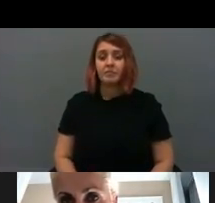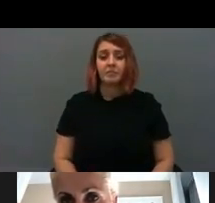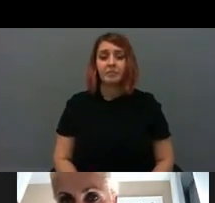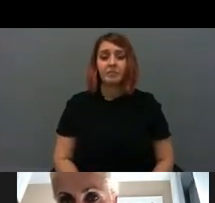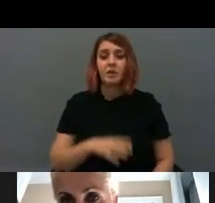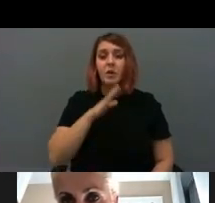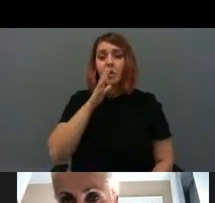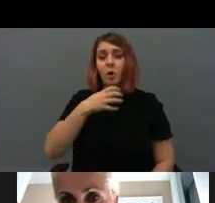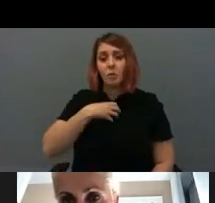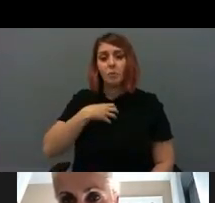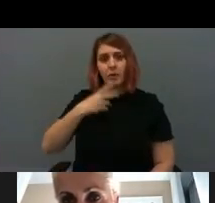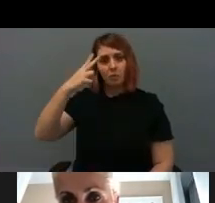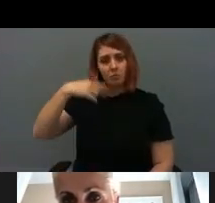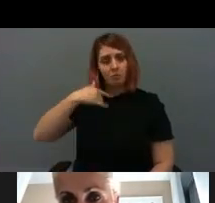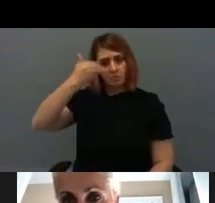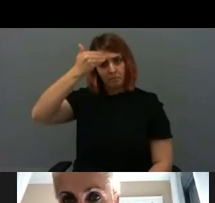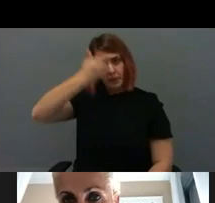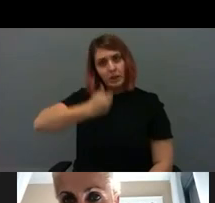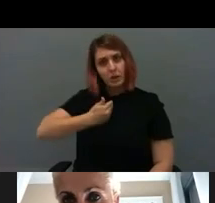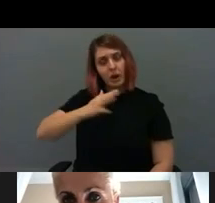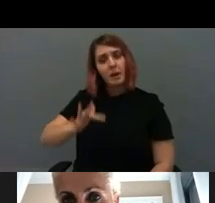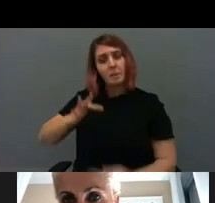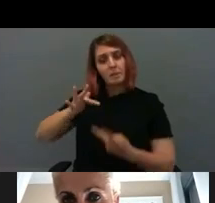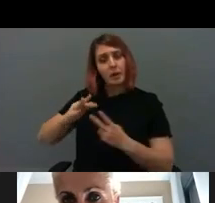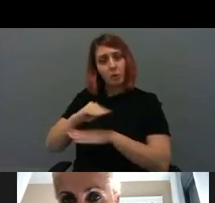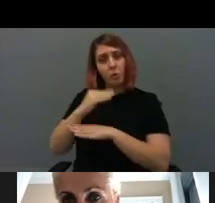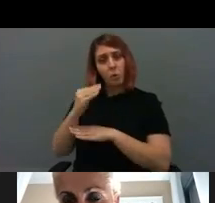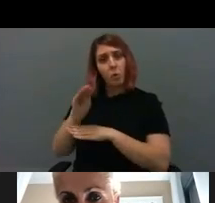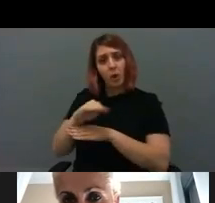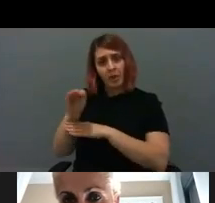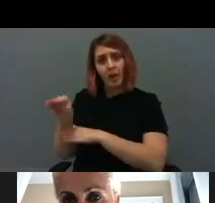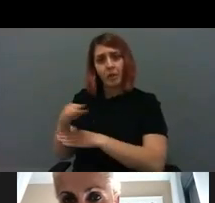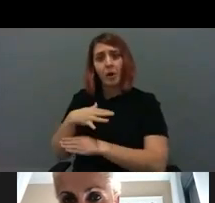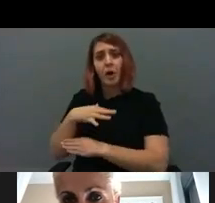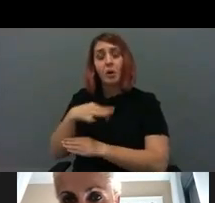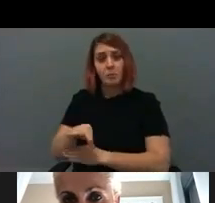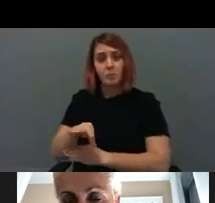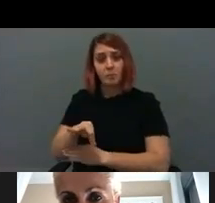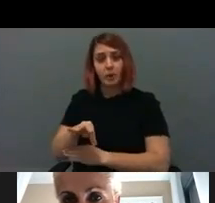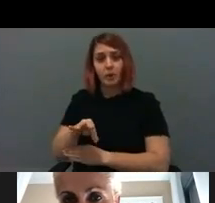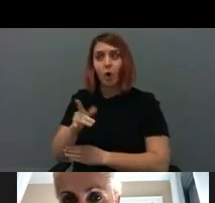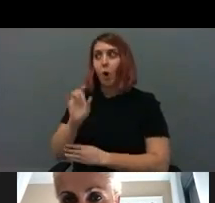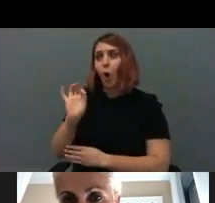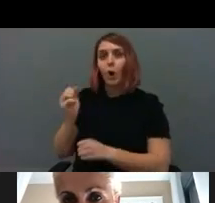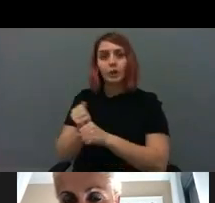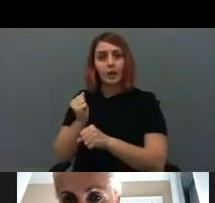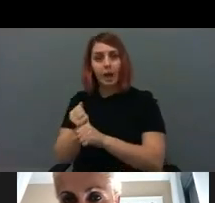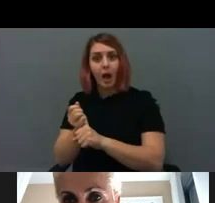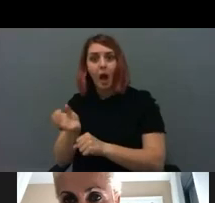parálisis cerebral y cuidadora o trabajadora